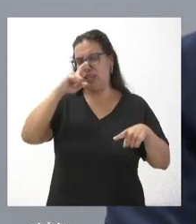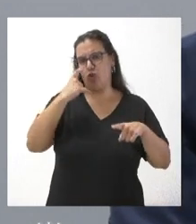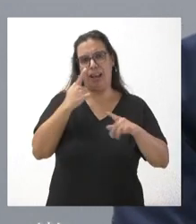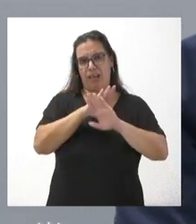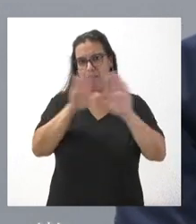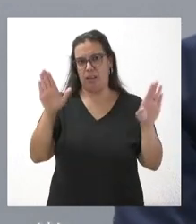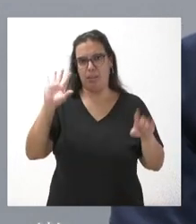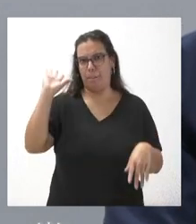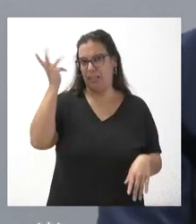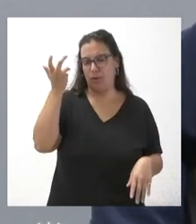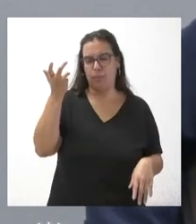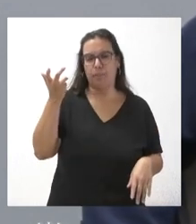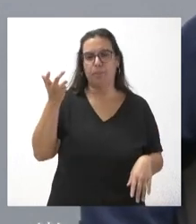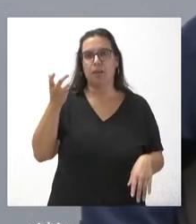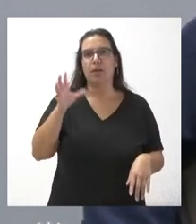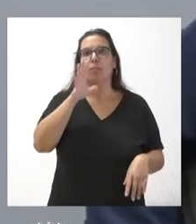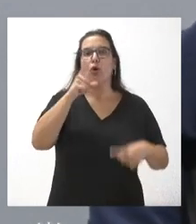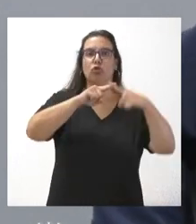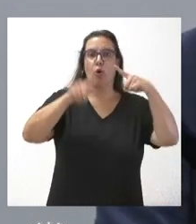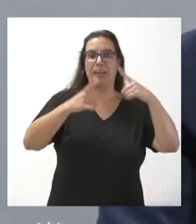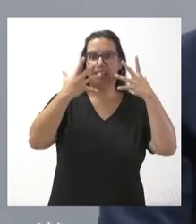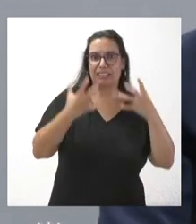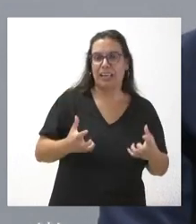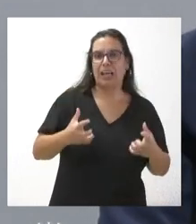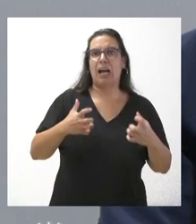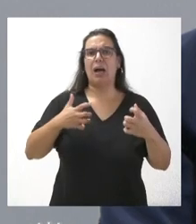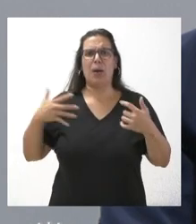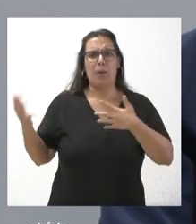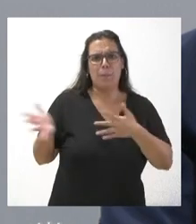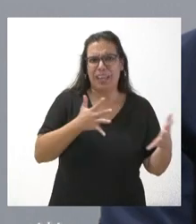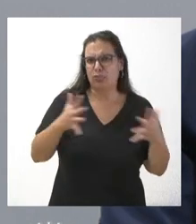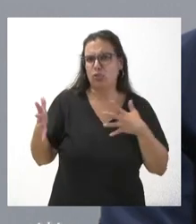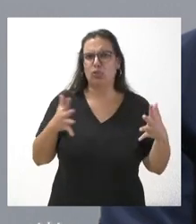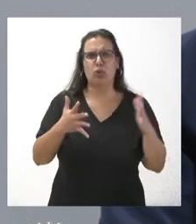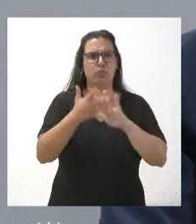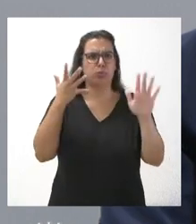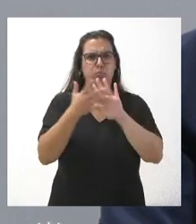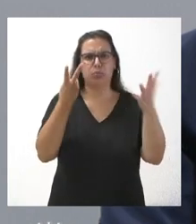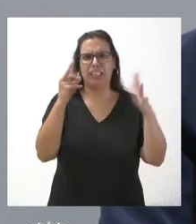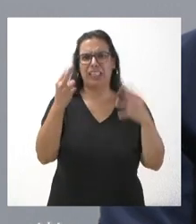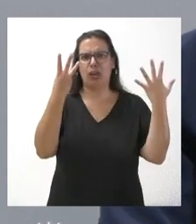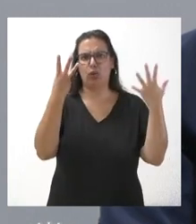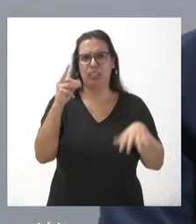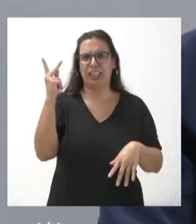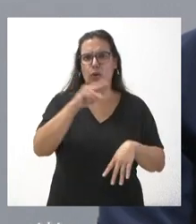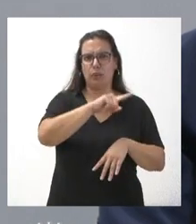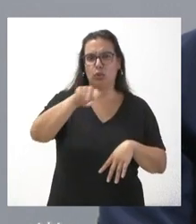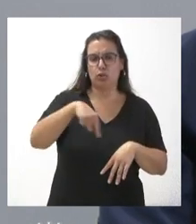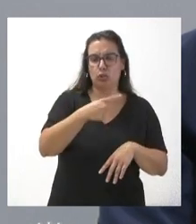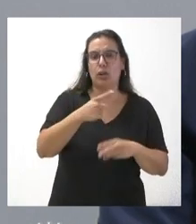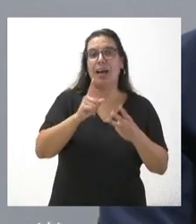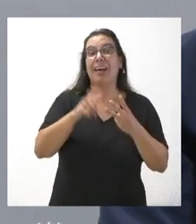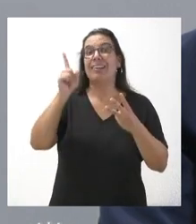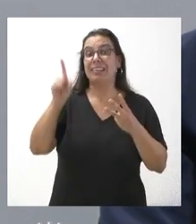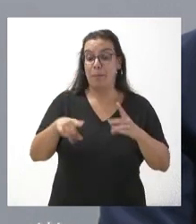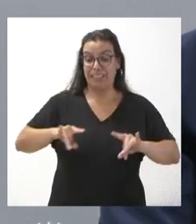fenómenos de tormentas secas, vientos que llegaban a los 70, 80 kilómetros por hora y, sobre todo, también a la sequedad que tenía